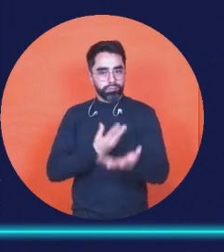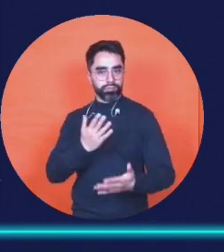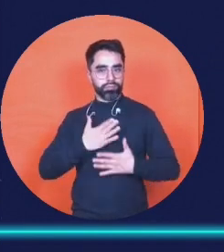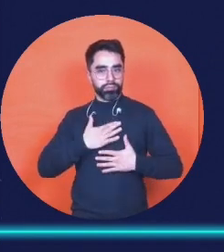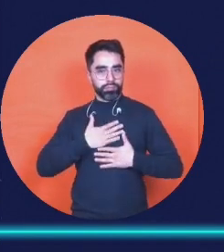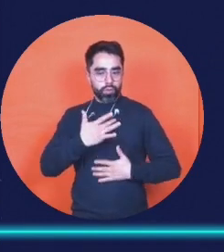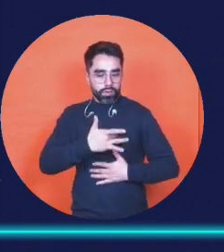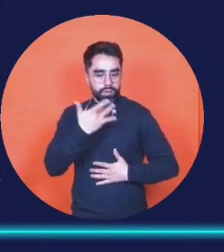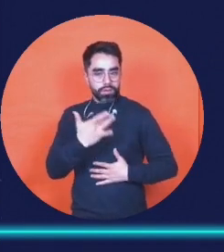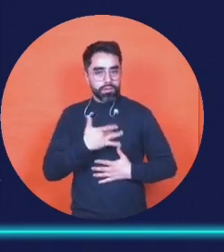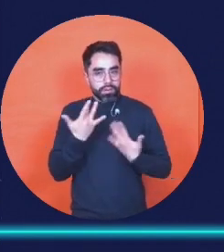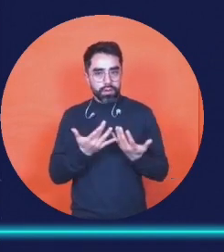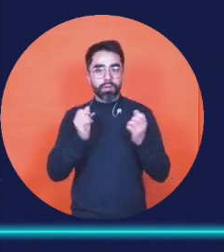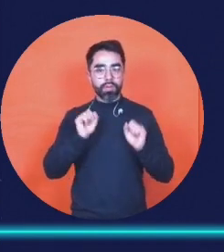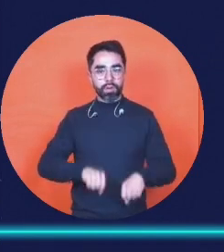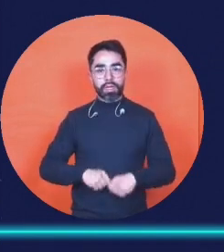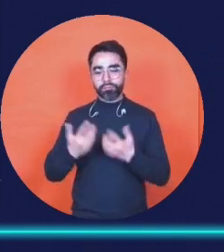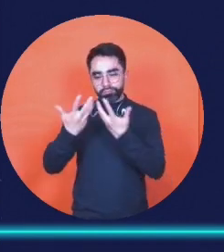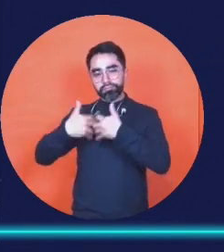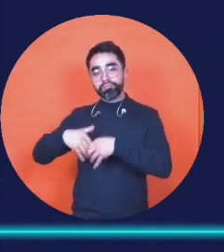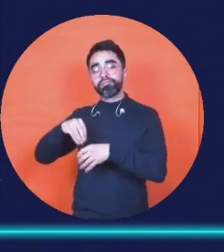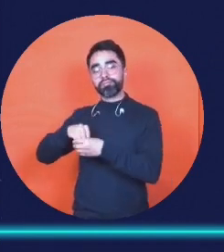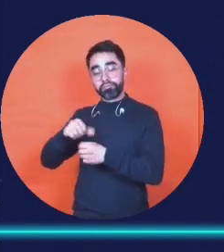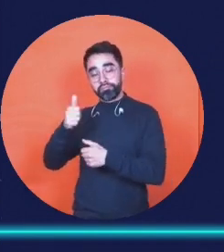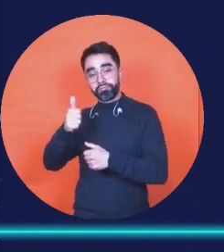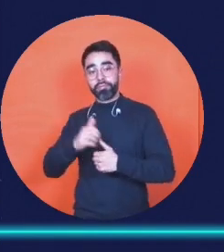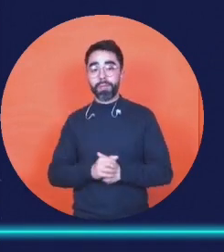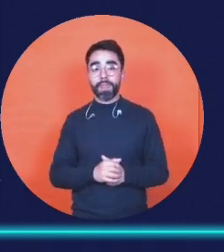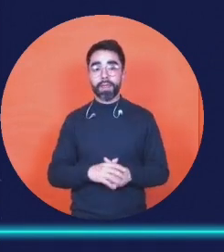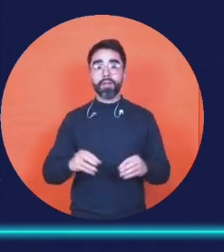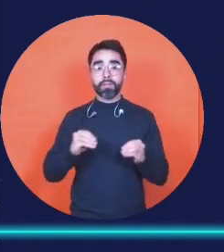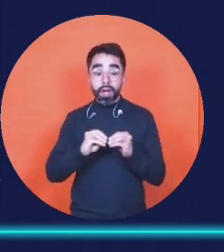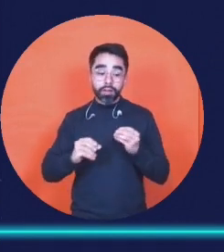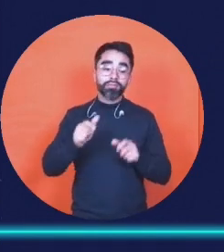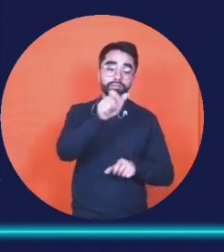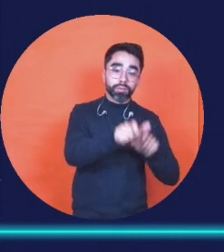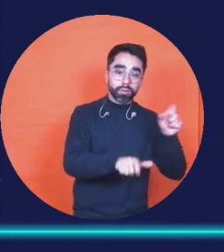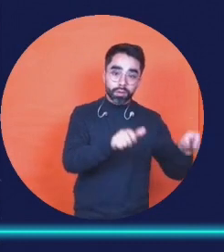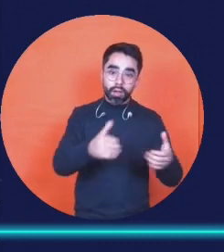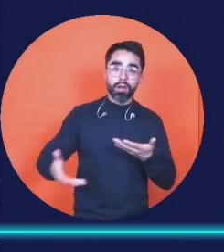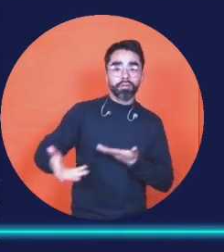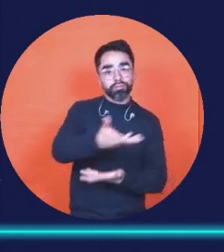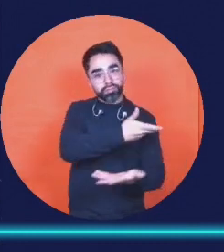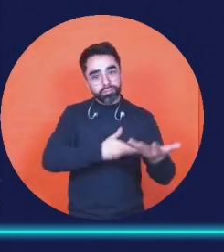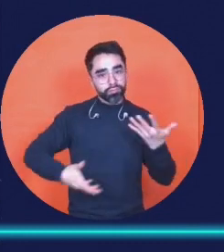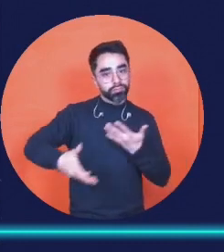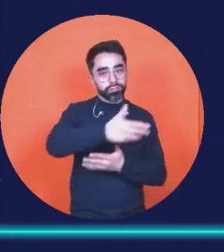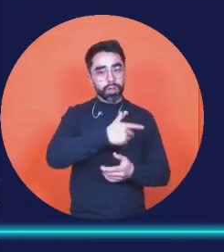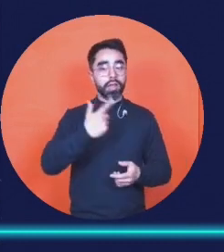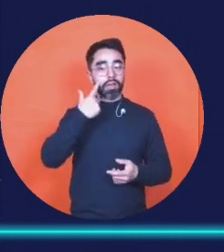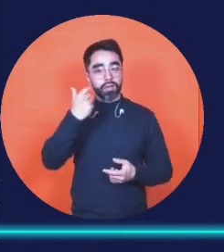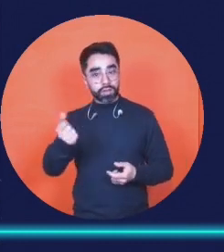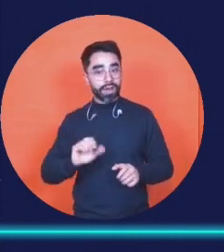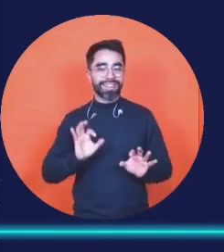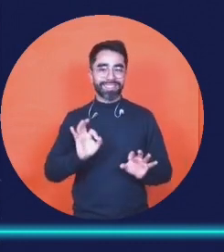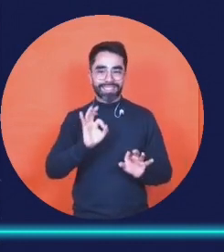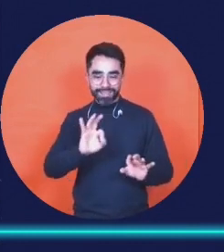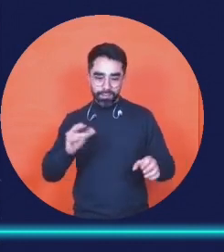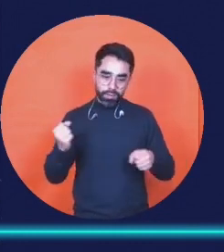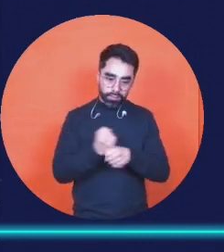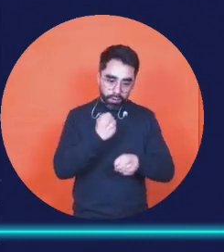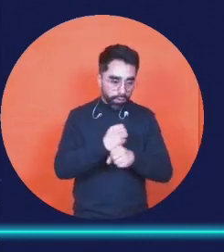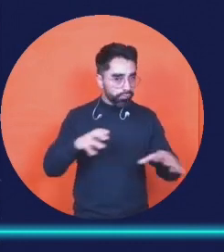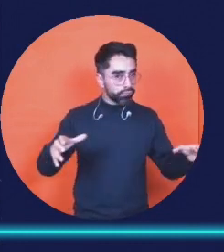que quería hacer. Y también, aunque es muy colectivo y el trabajo en equipo está por encima de todo lo que tenemos que hacer,